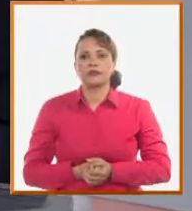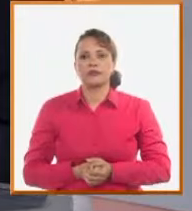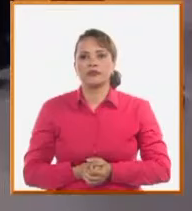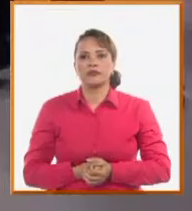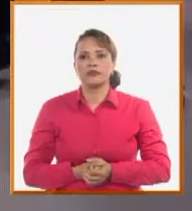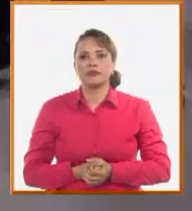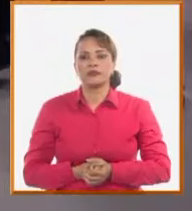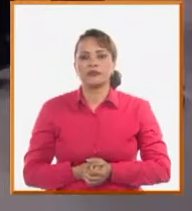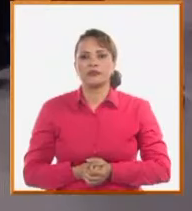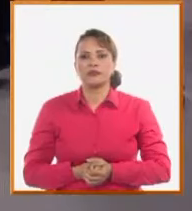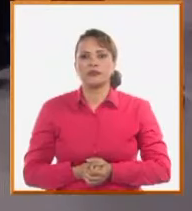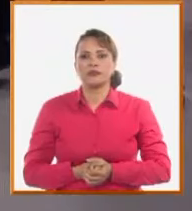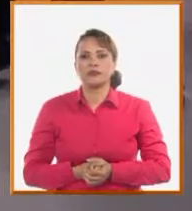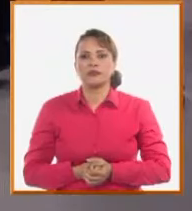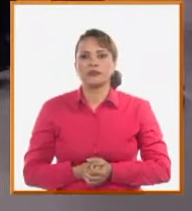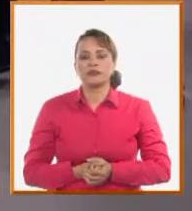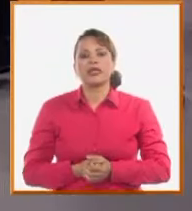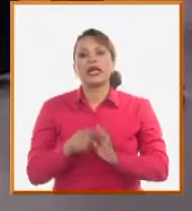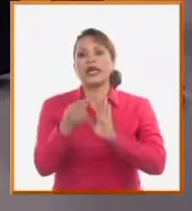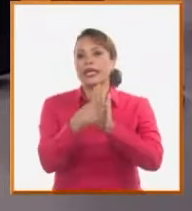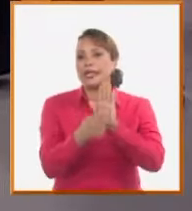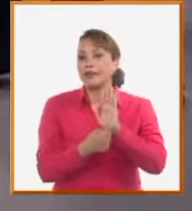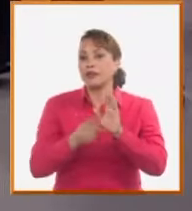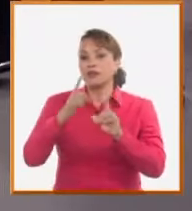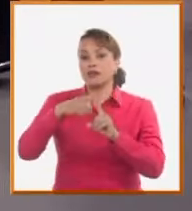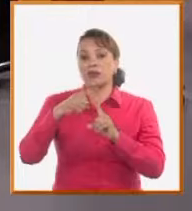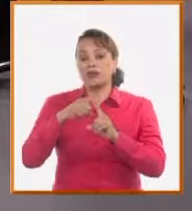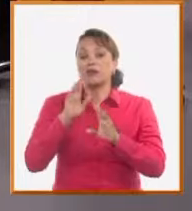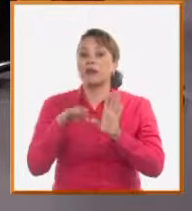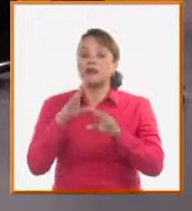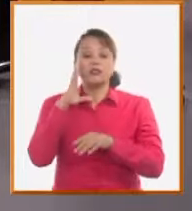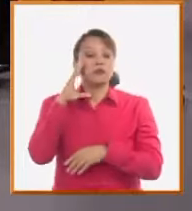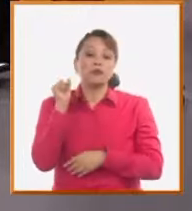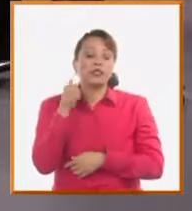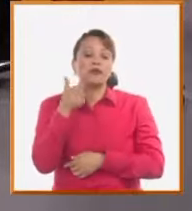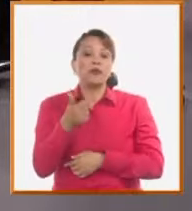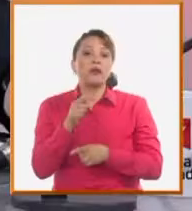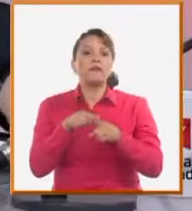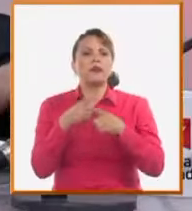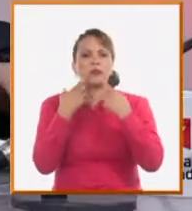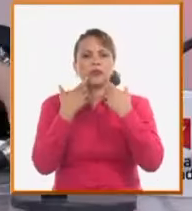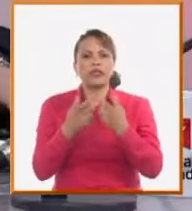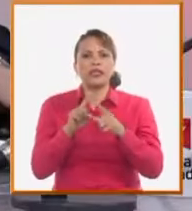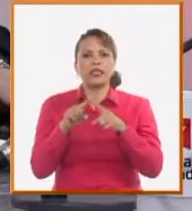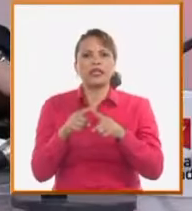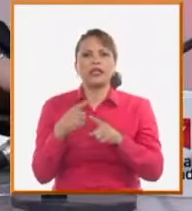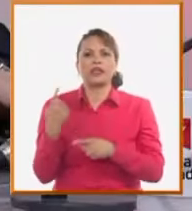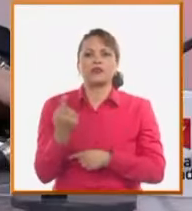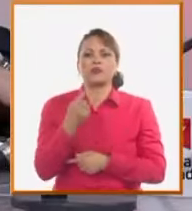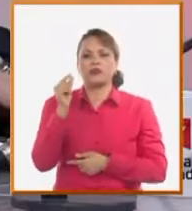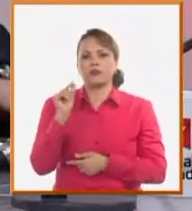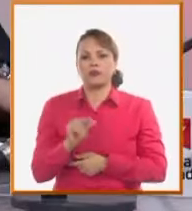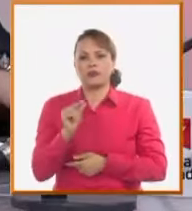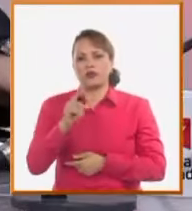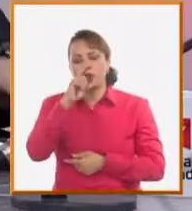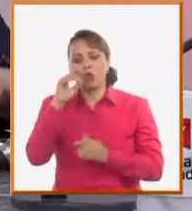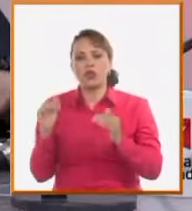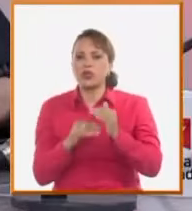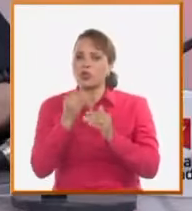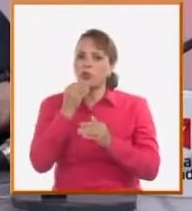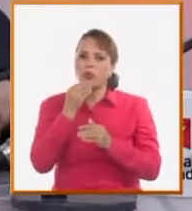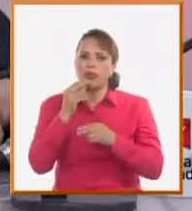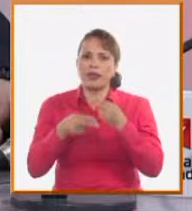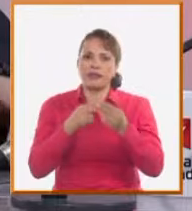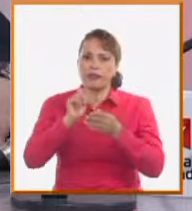social. Bueno, pues ahí están elementos técnicos. A veces son difíciles de comprender, pero lo importante es saber que evidentemente los niños no pueden hacerlo por sí